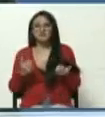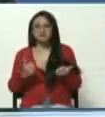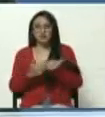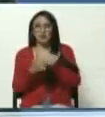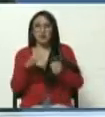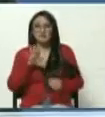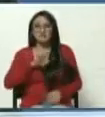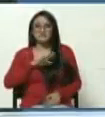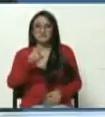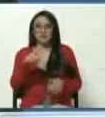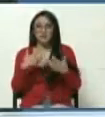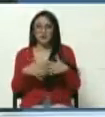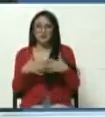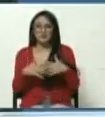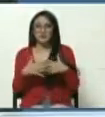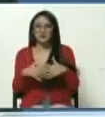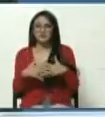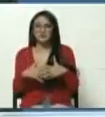esa empresa,